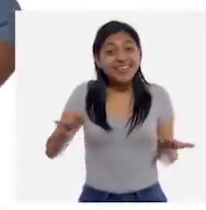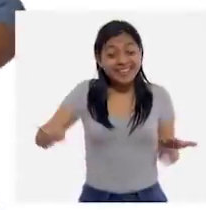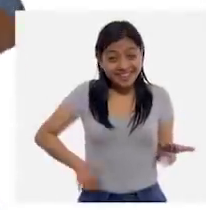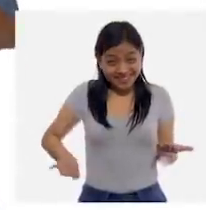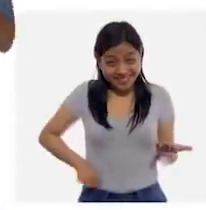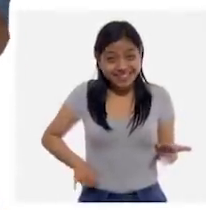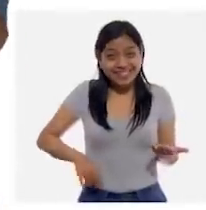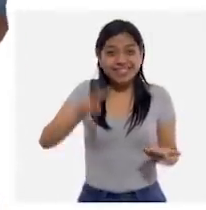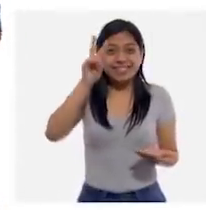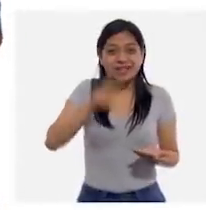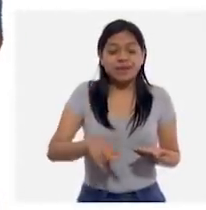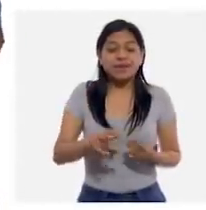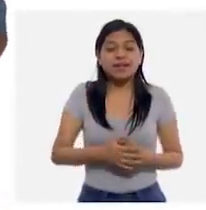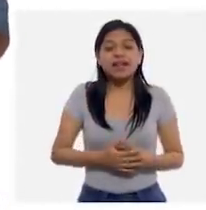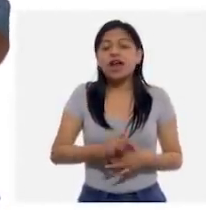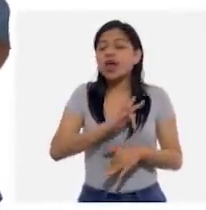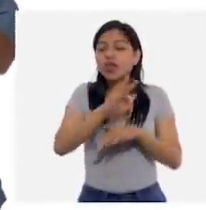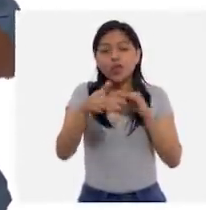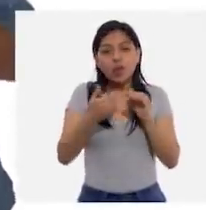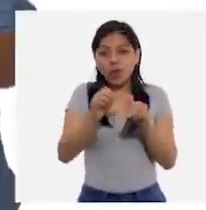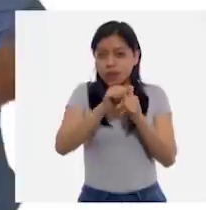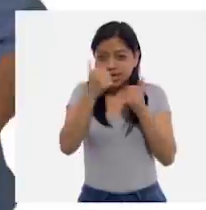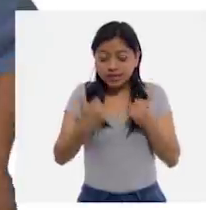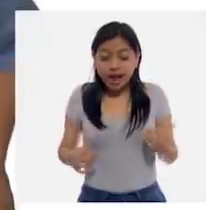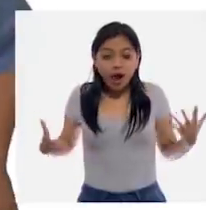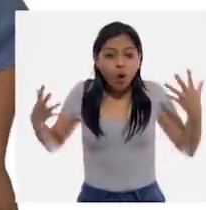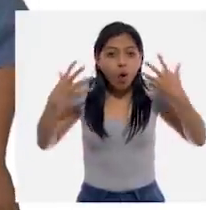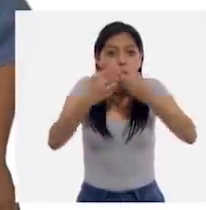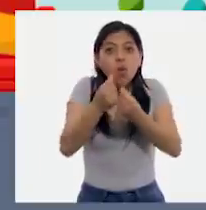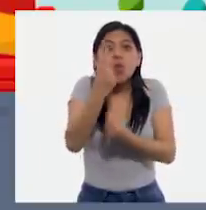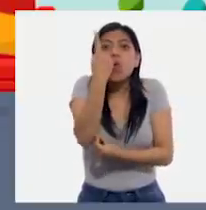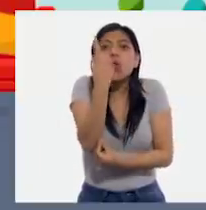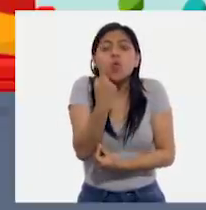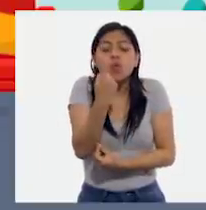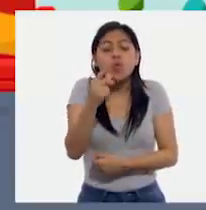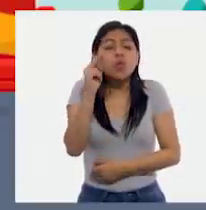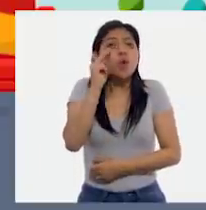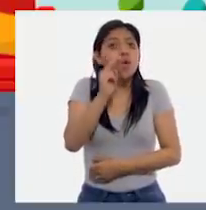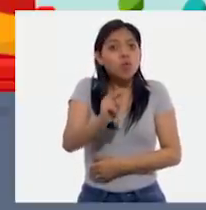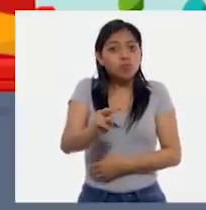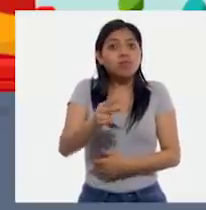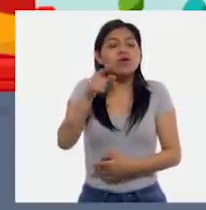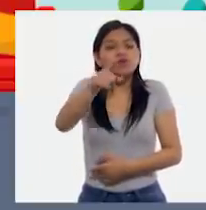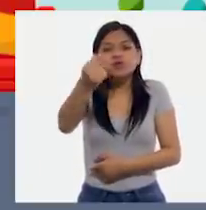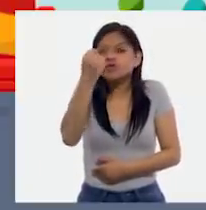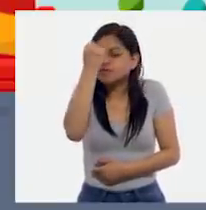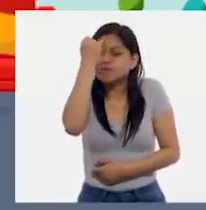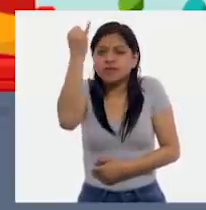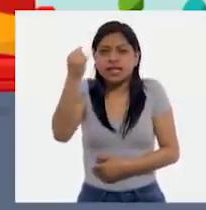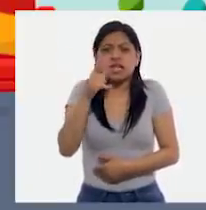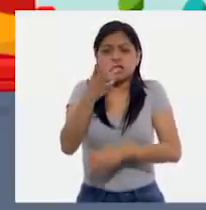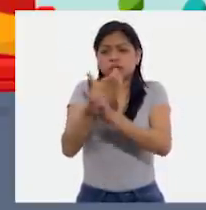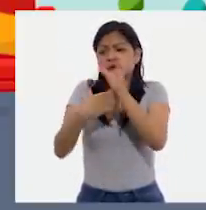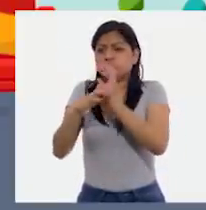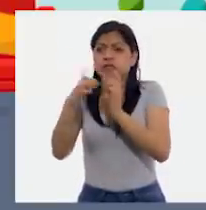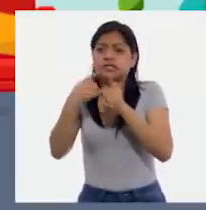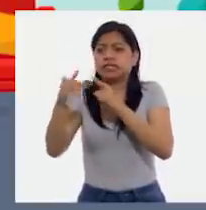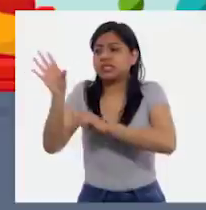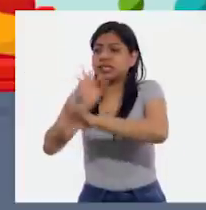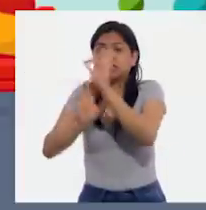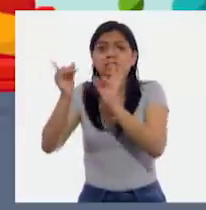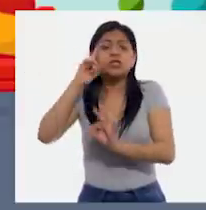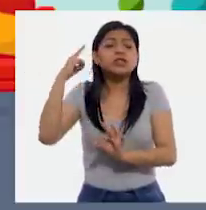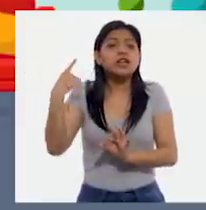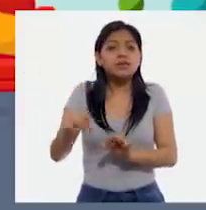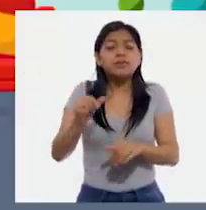¡Interesante! ¿Cómo todas las artes se conjugan para hacer una sola composición? Imagina qué objetos puedes elegir en casa para actuar tu canción